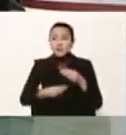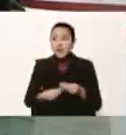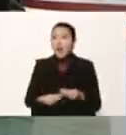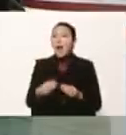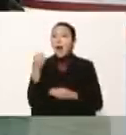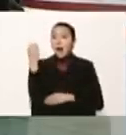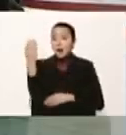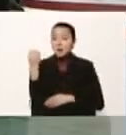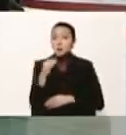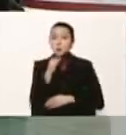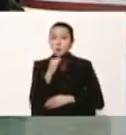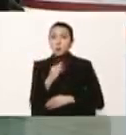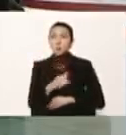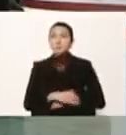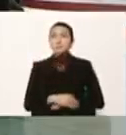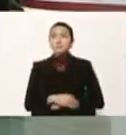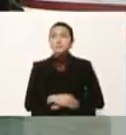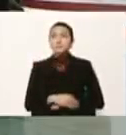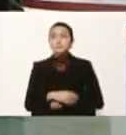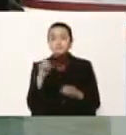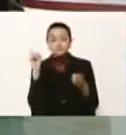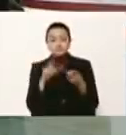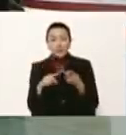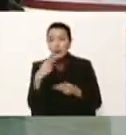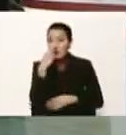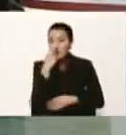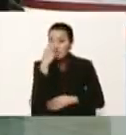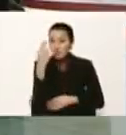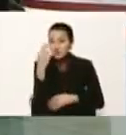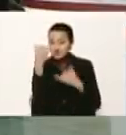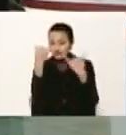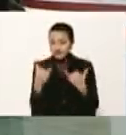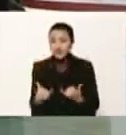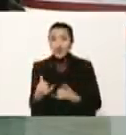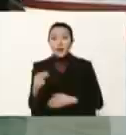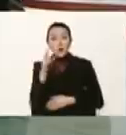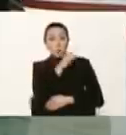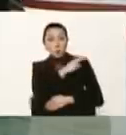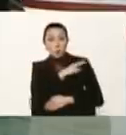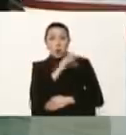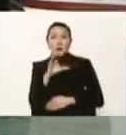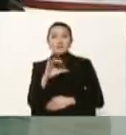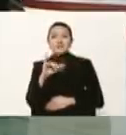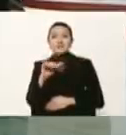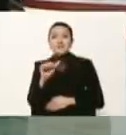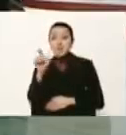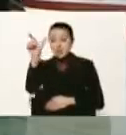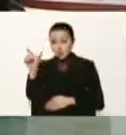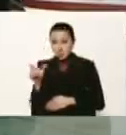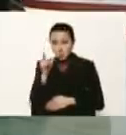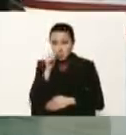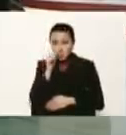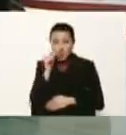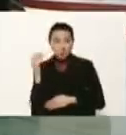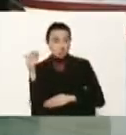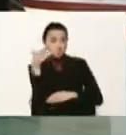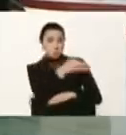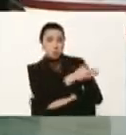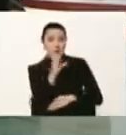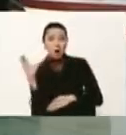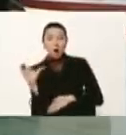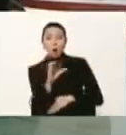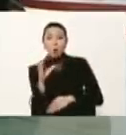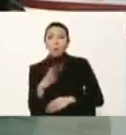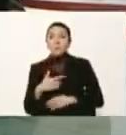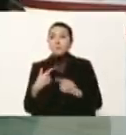de eso. También hablaba de la visita reciente del director de la CIA también a Colombia. Pero durante